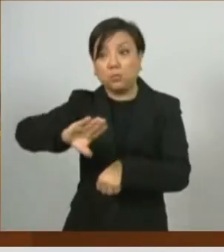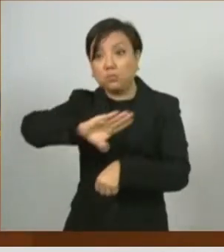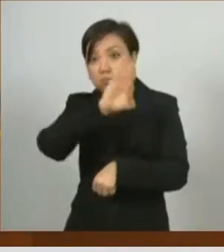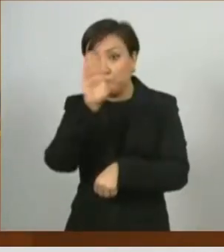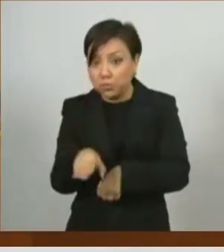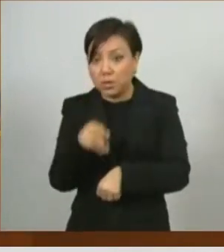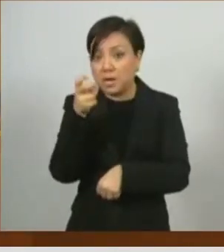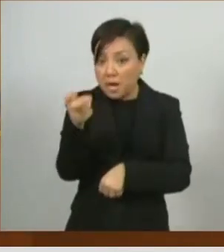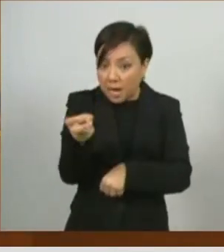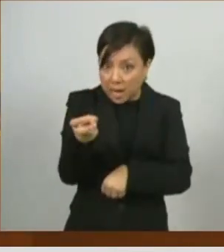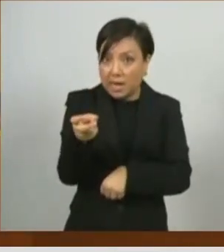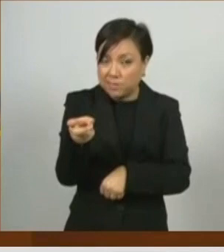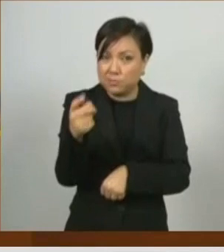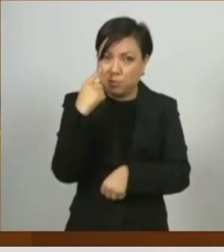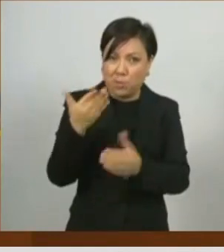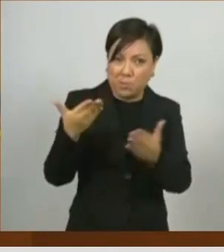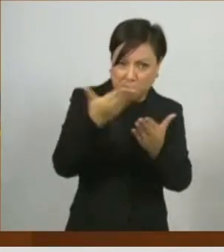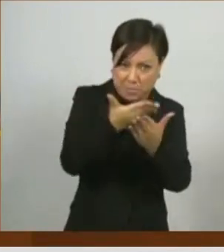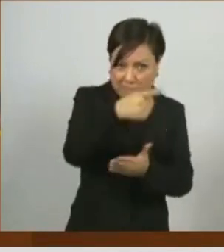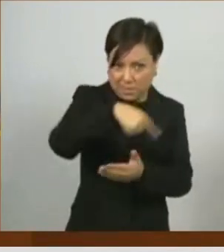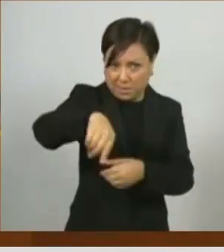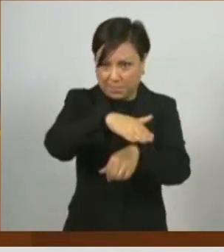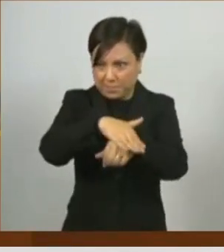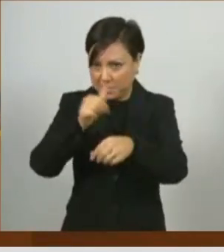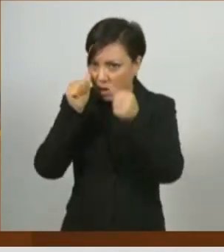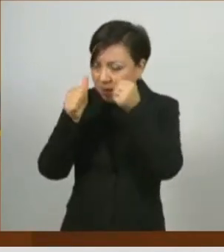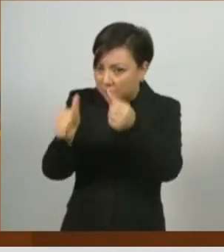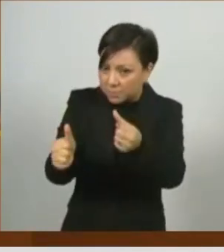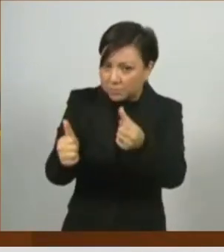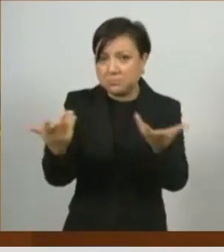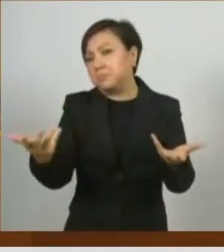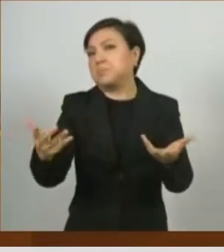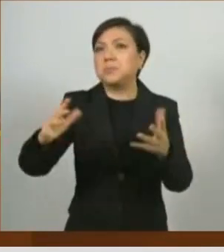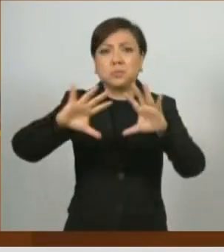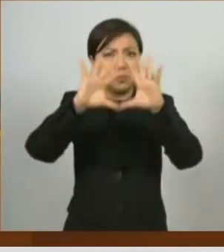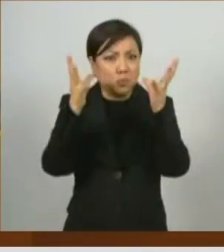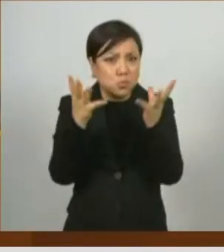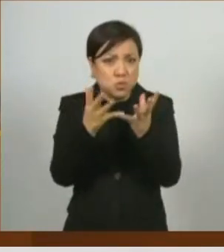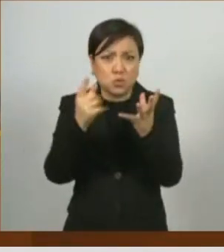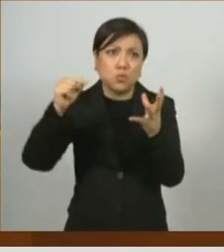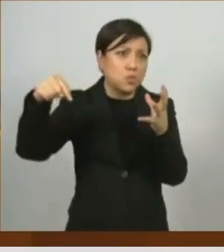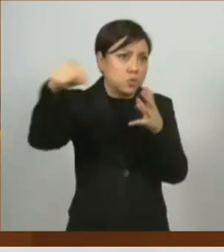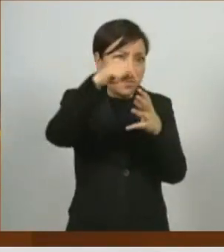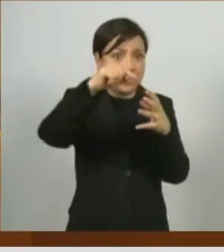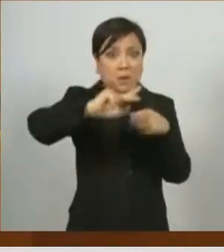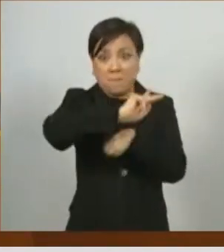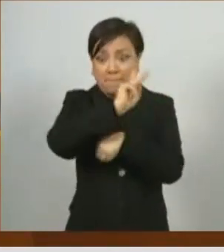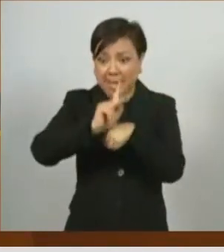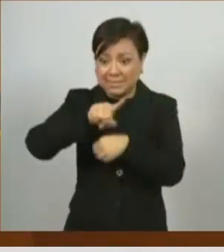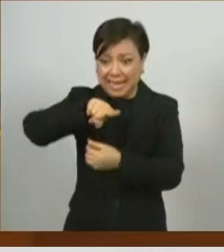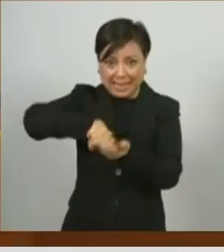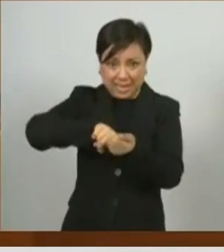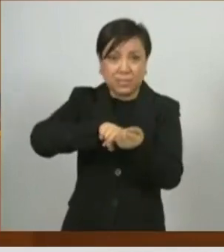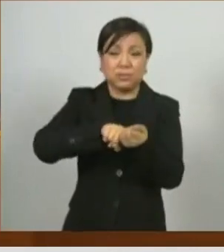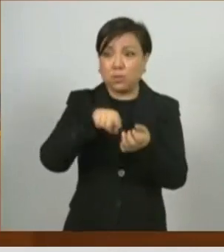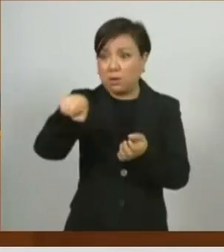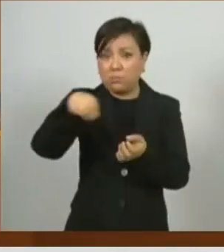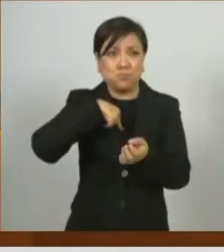en cualquier región del mundo en cualquiera de las comunidades de nuestro país es una mujer